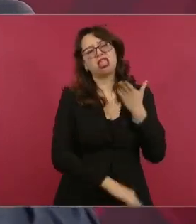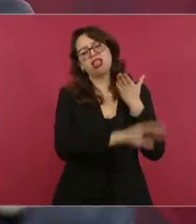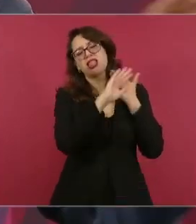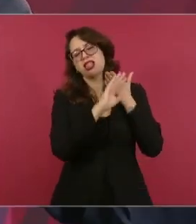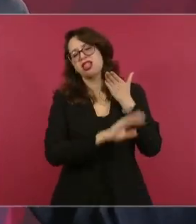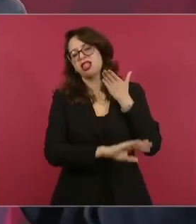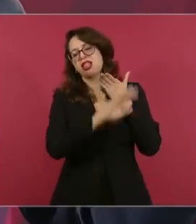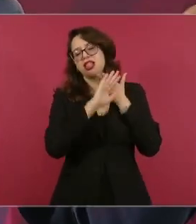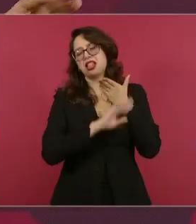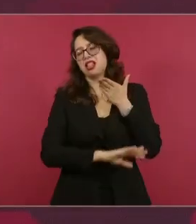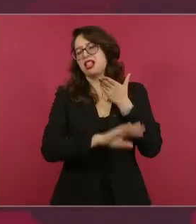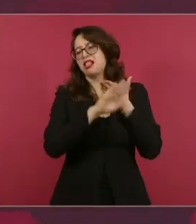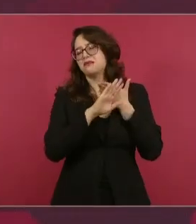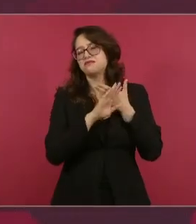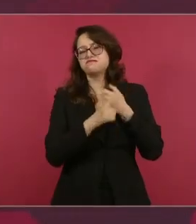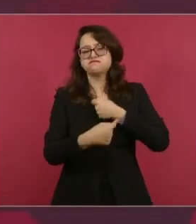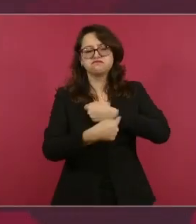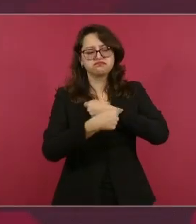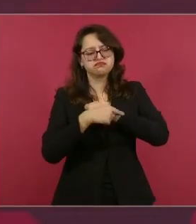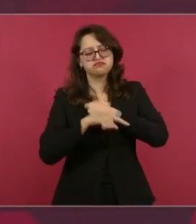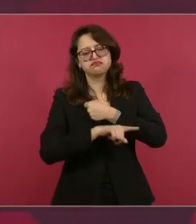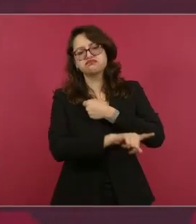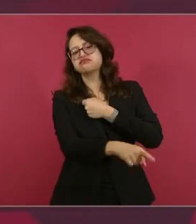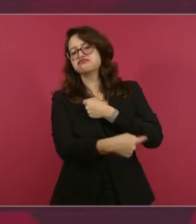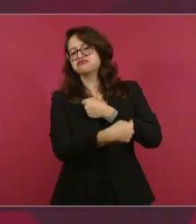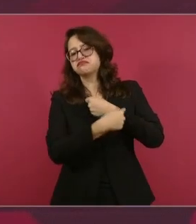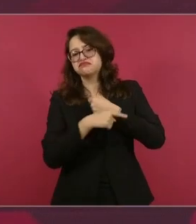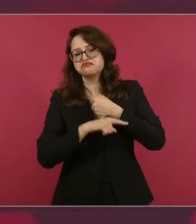ya no estaríamos aquí,